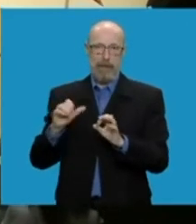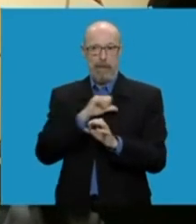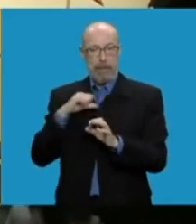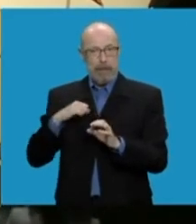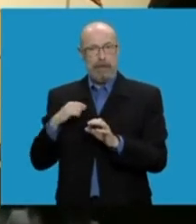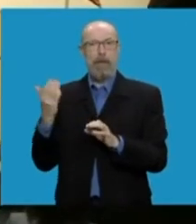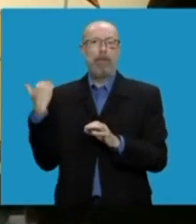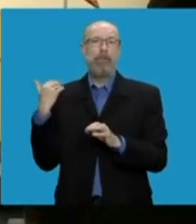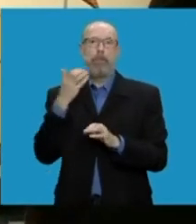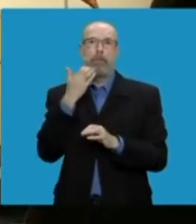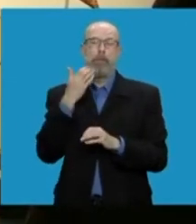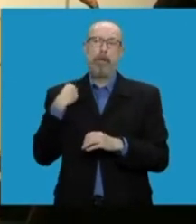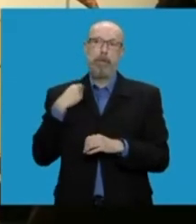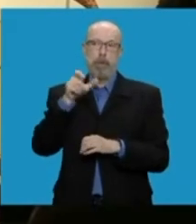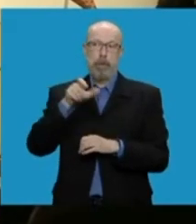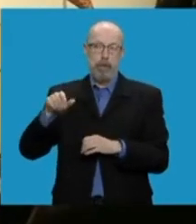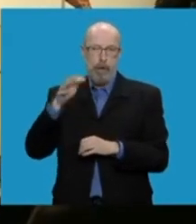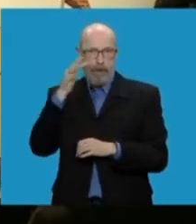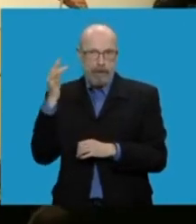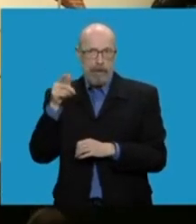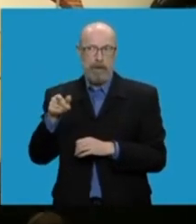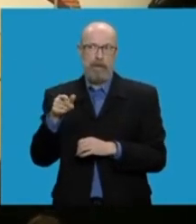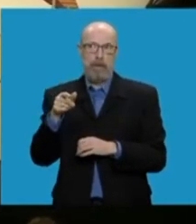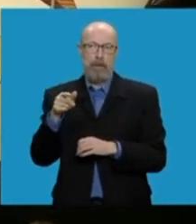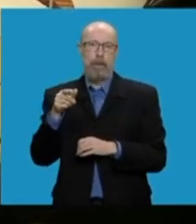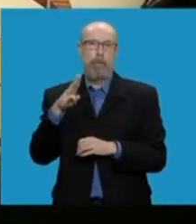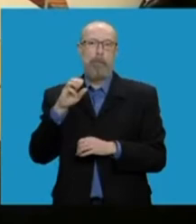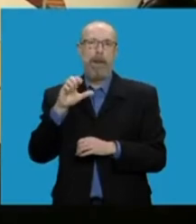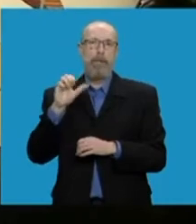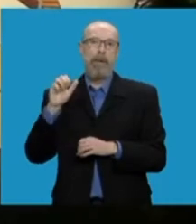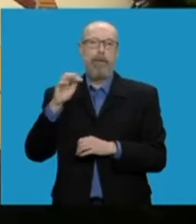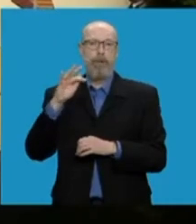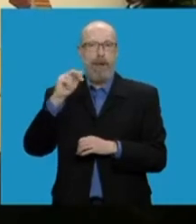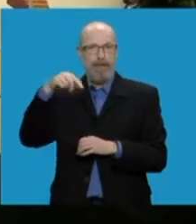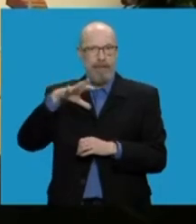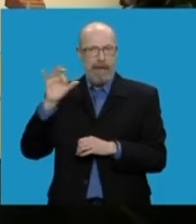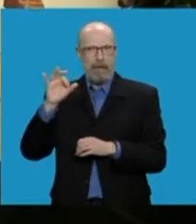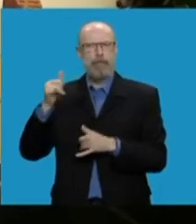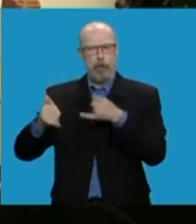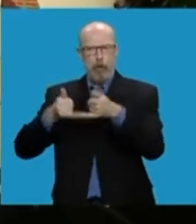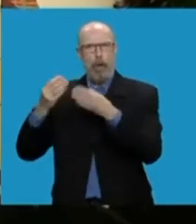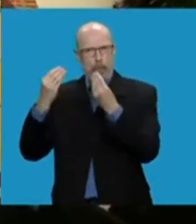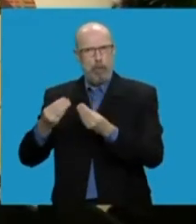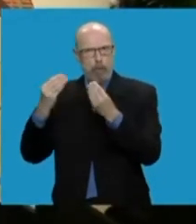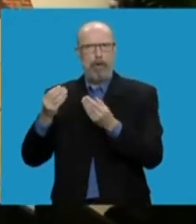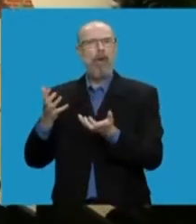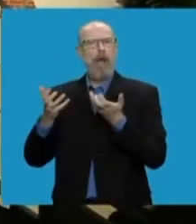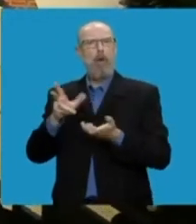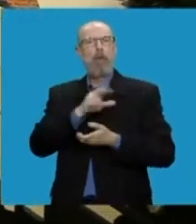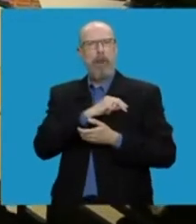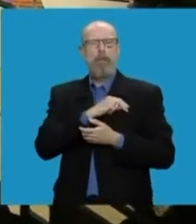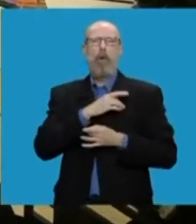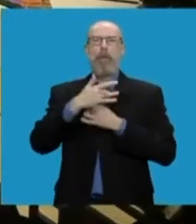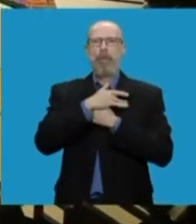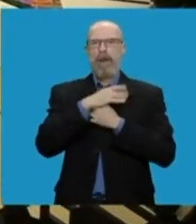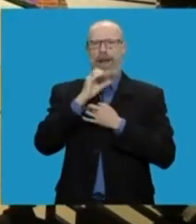ejemplo, entonces Pérez Francés, que era un corredor de mucha altura y que ganó el Gran Premio Virgen del Carmen ese año. Bueno,